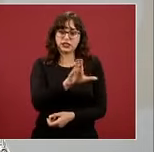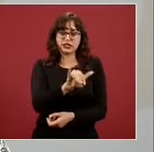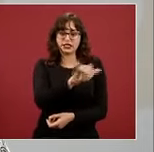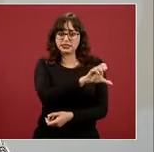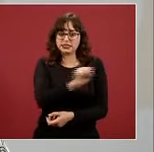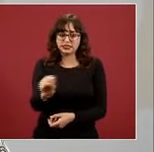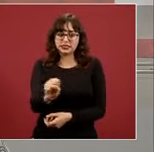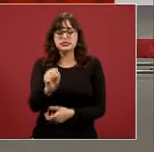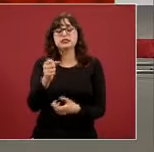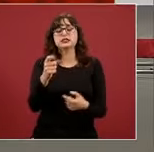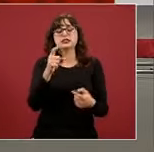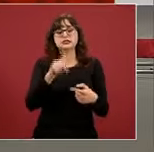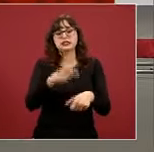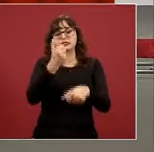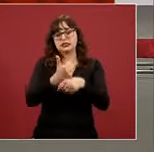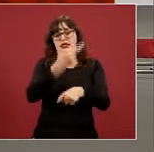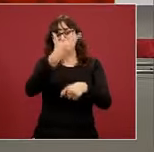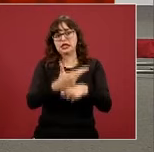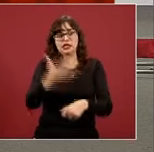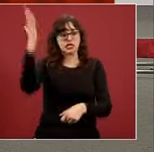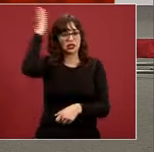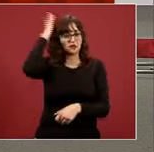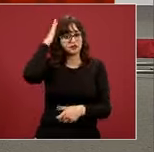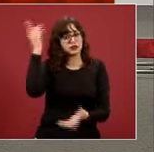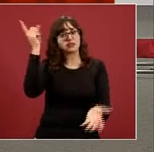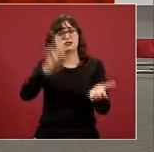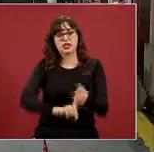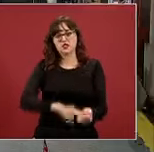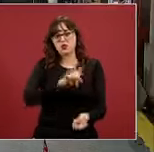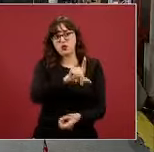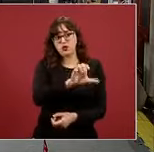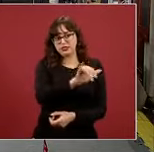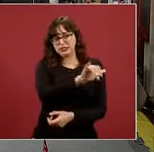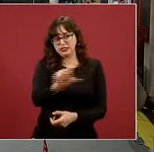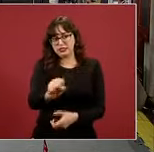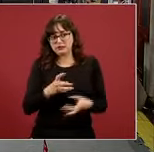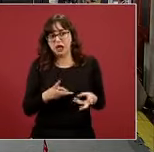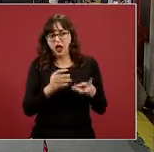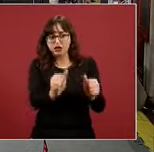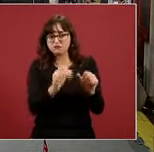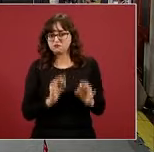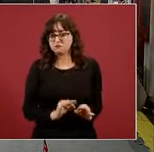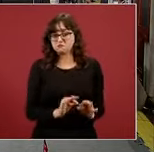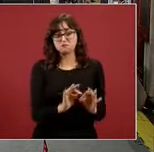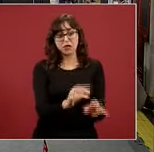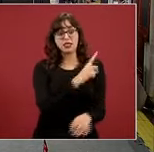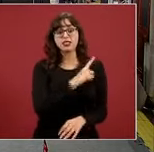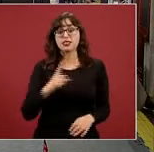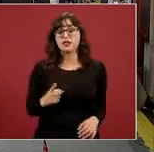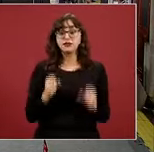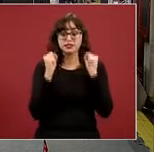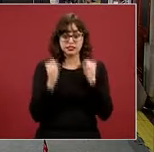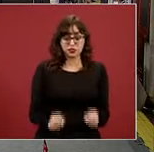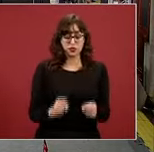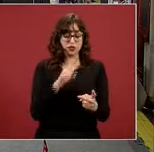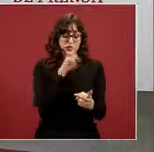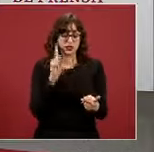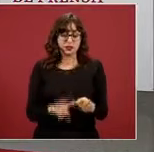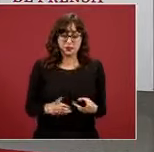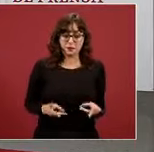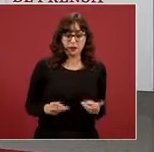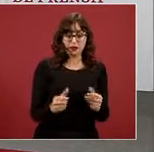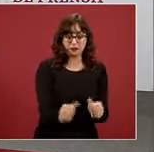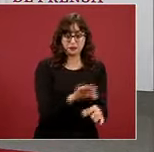corresponden a la Secretaría General y se establece que sea siempre en las mejores condiciones de seguridad, rentabilidad y